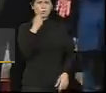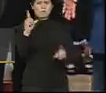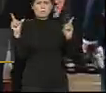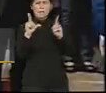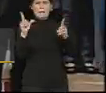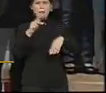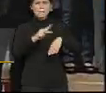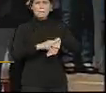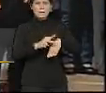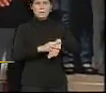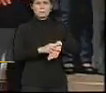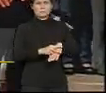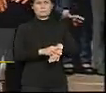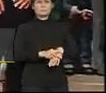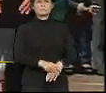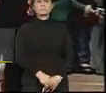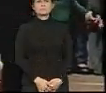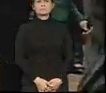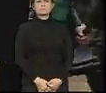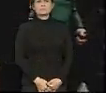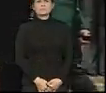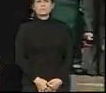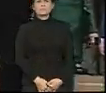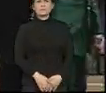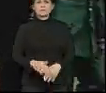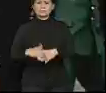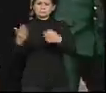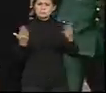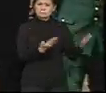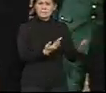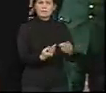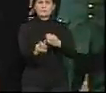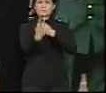Paraguay. Señoras y señores, ilustres visitantes,